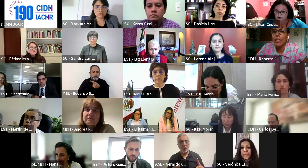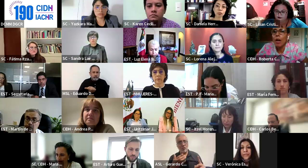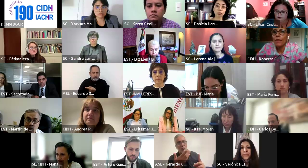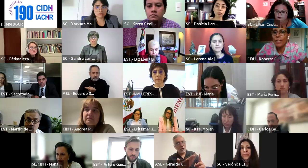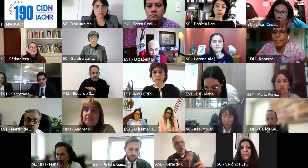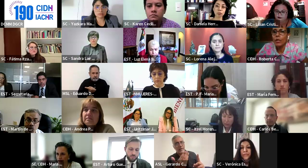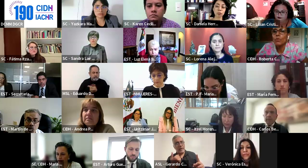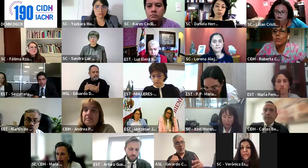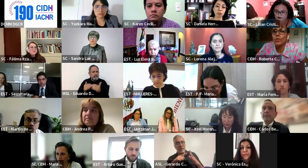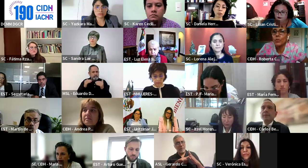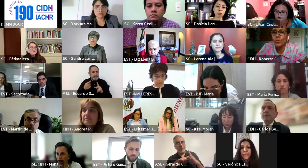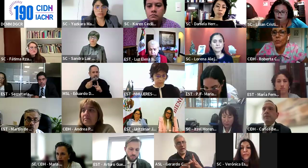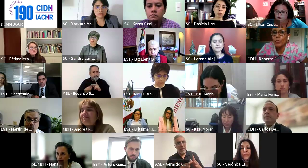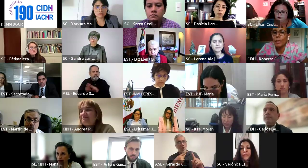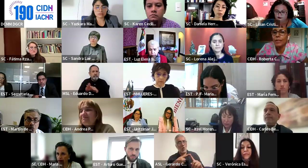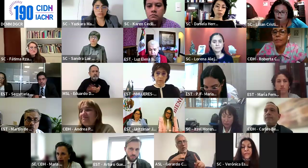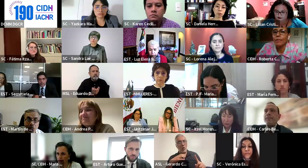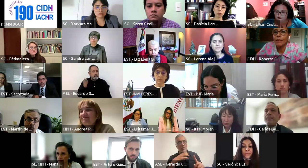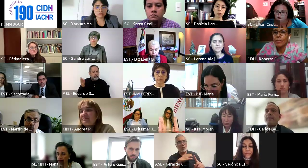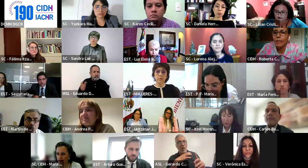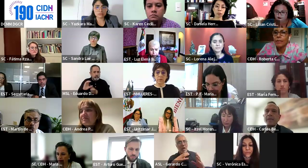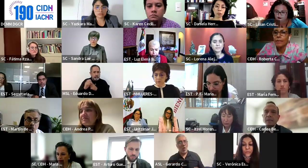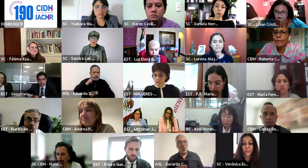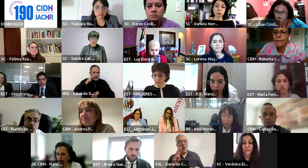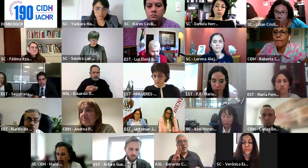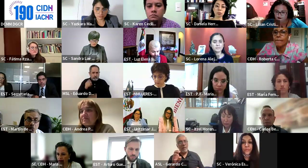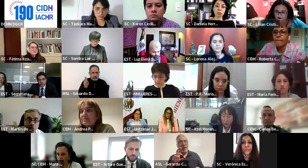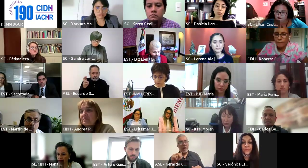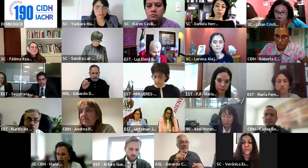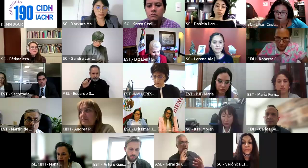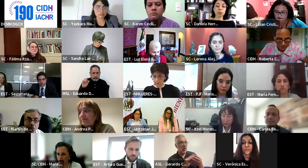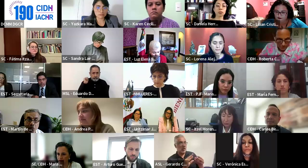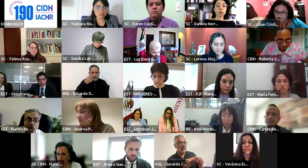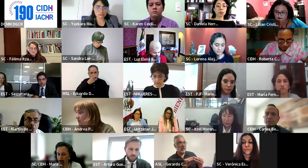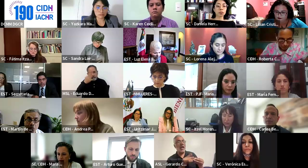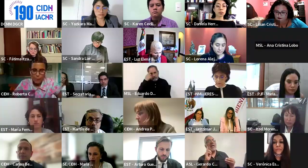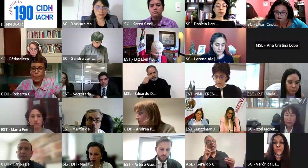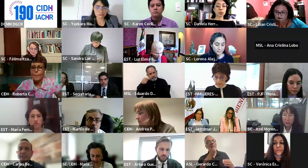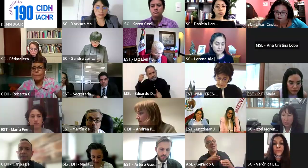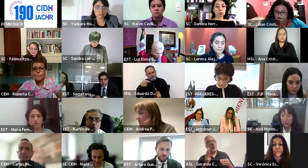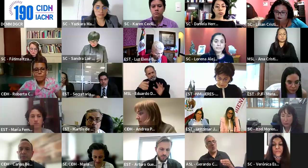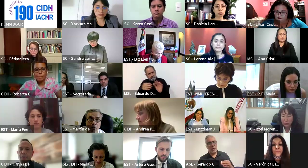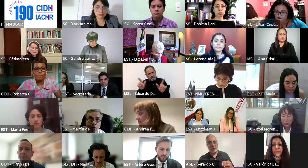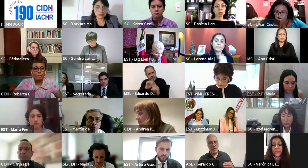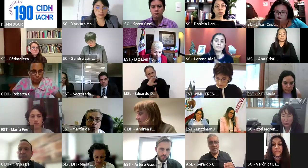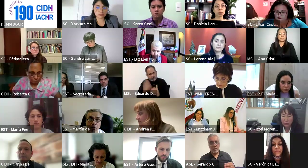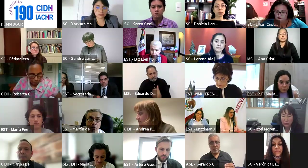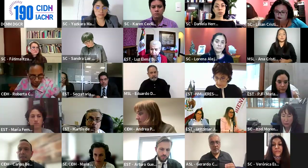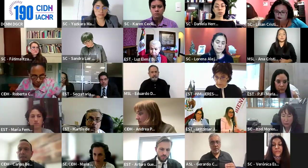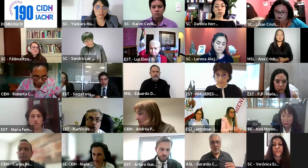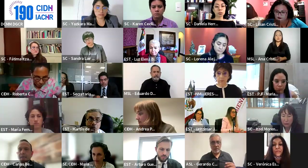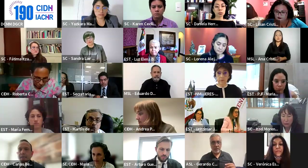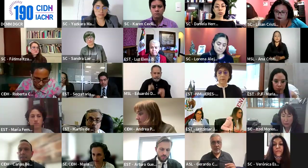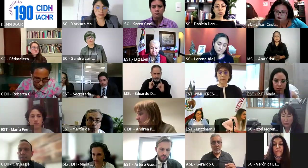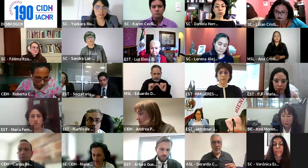Bernal? Are there any closing words you wish to make? Muchas gracias. Pues sé que estamos fuera de tiempo. Solamente quisiera